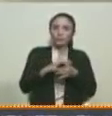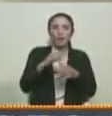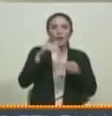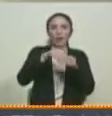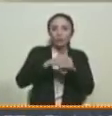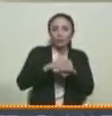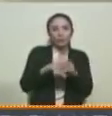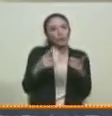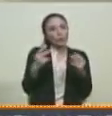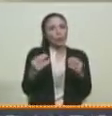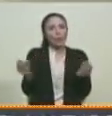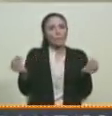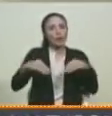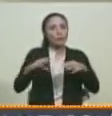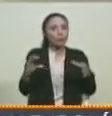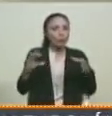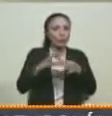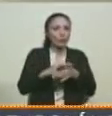las unimos,